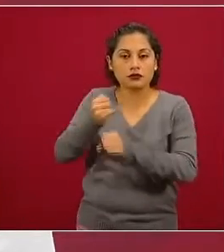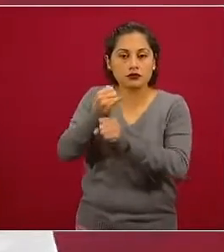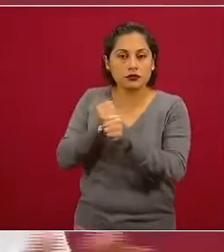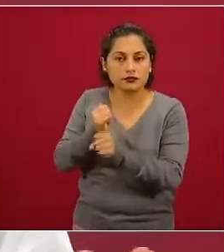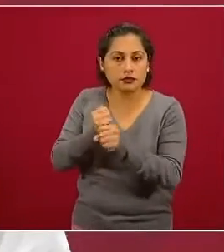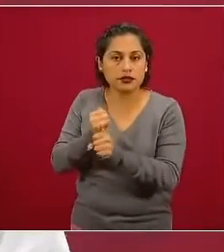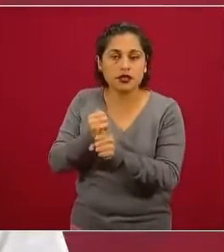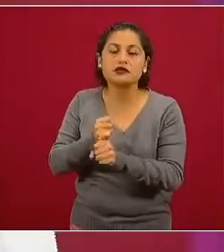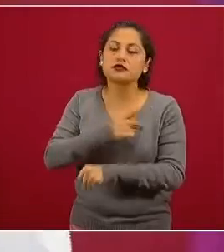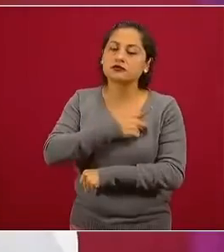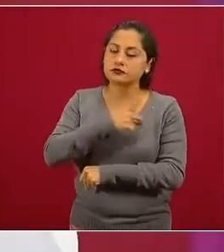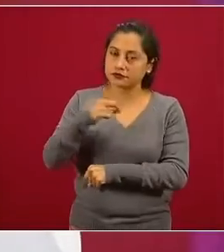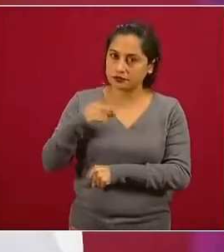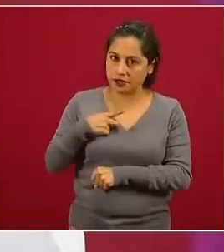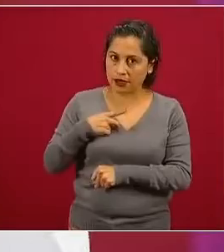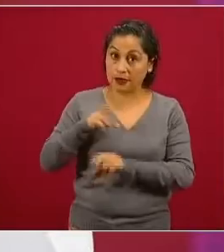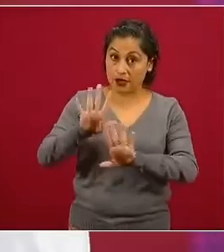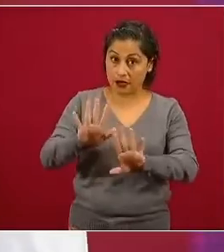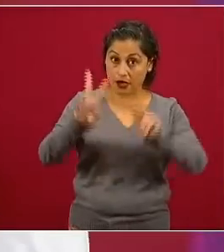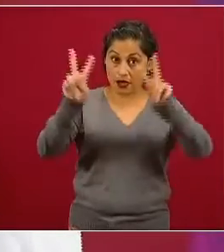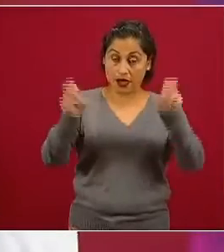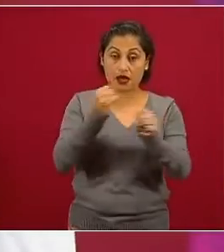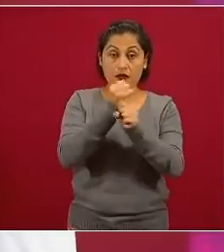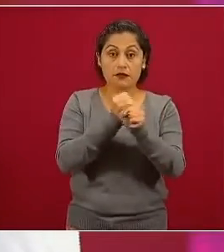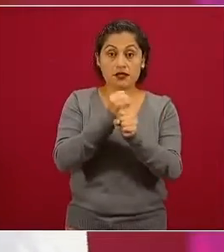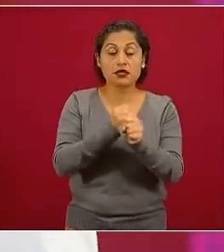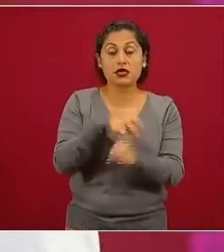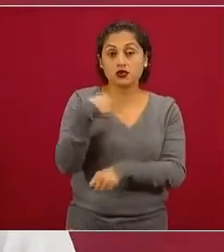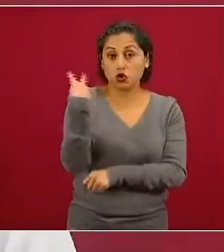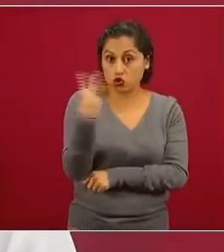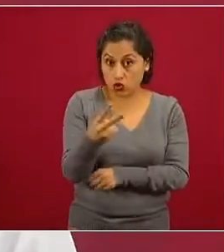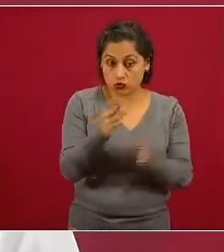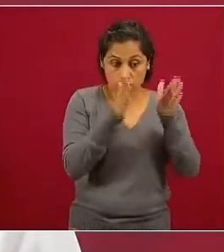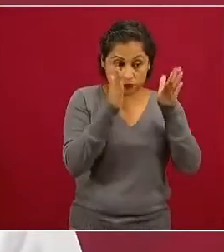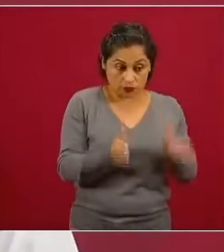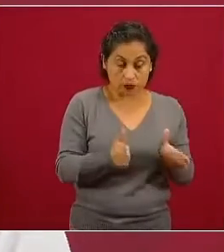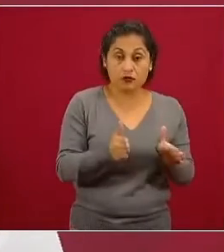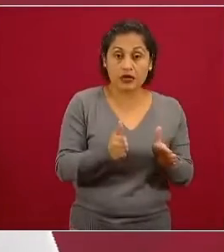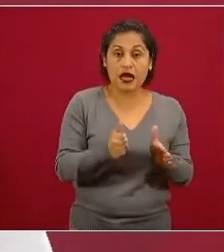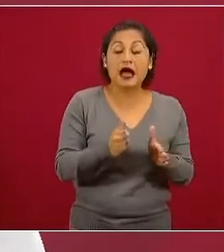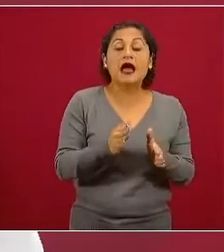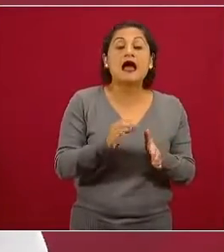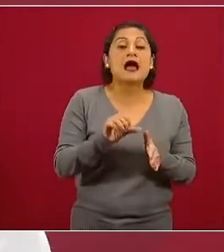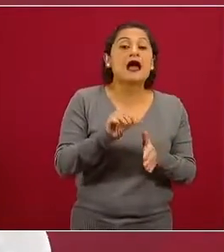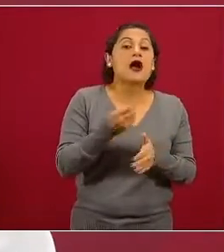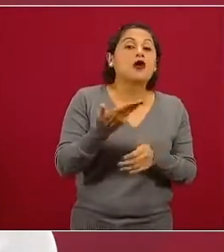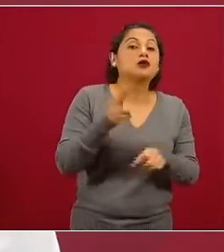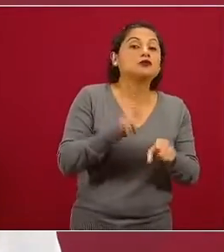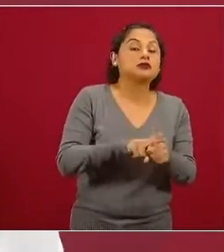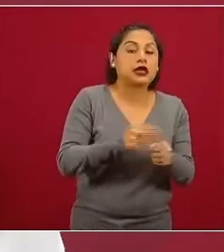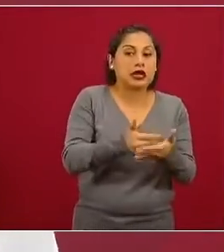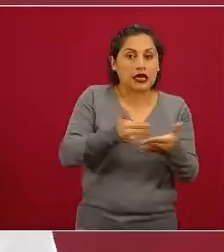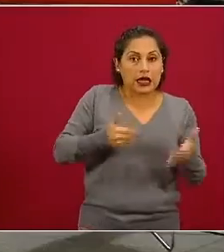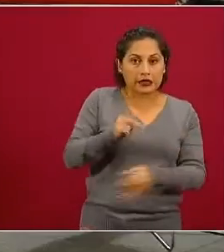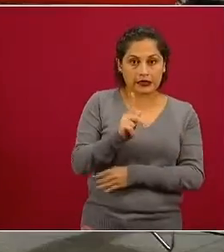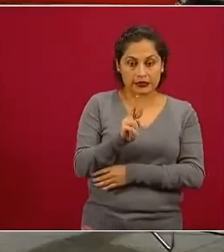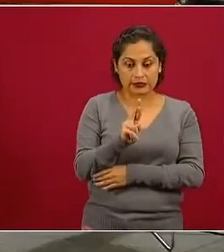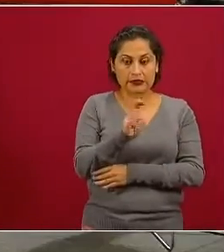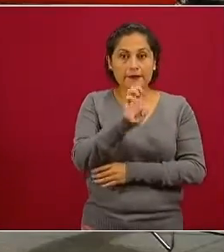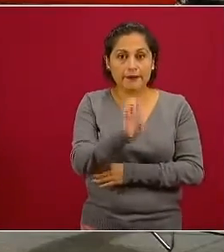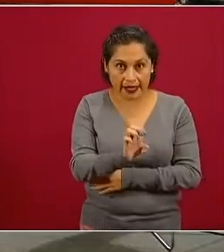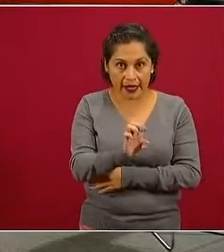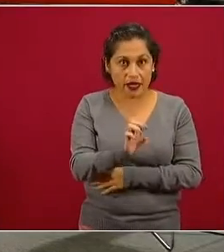un medicamento o una vacuna, cualquier elemento que va a ser para uso en humanos con un propósito de